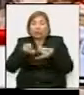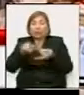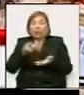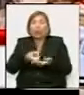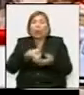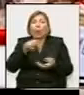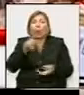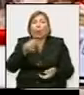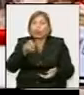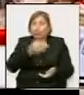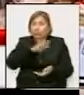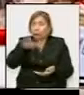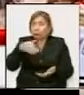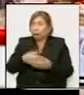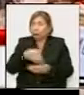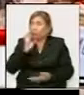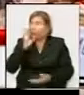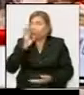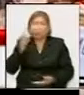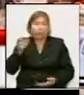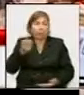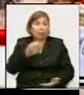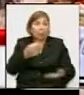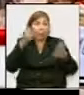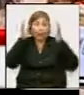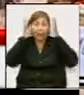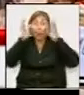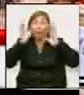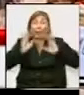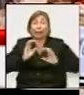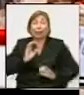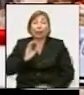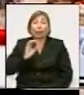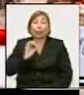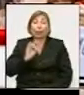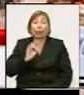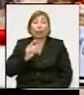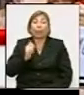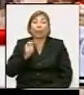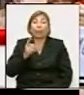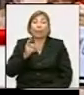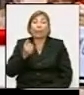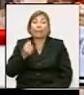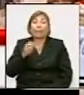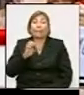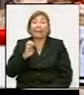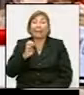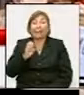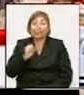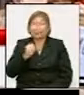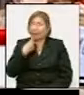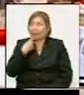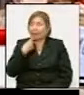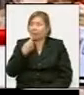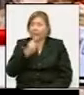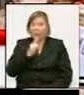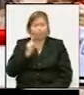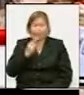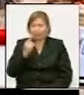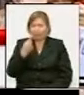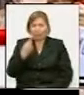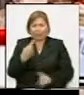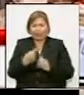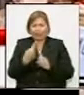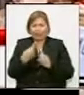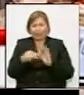estado, todos han hablado del convenio de Budapest y es increíble porque realmente no es la primera